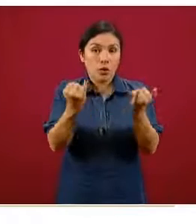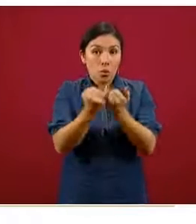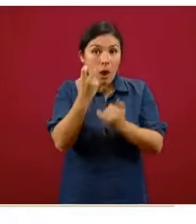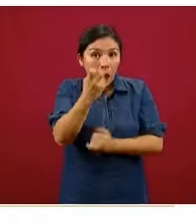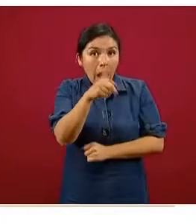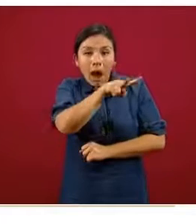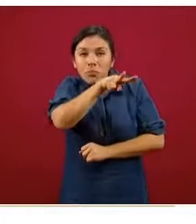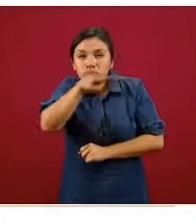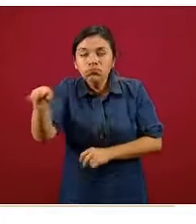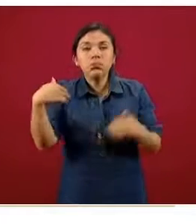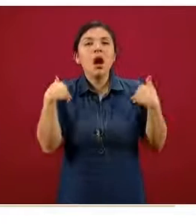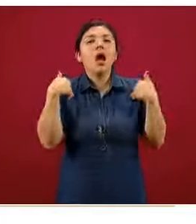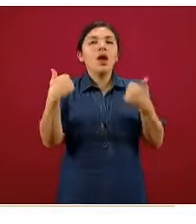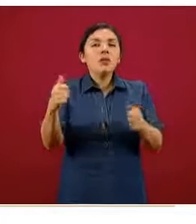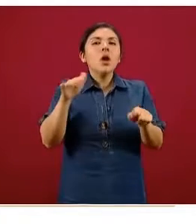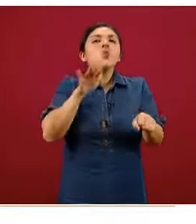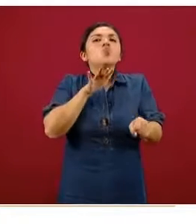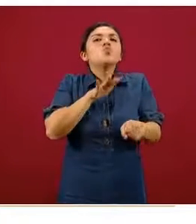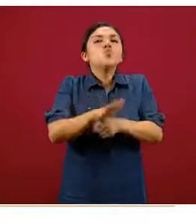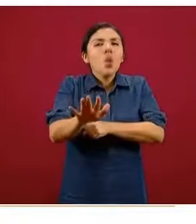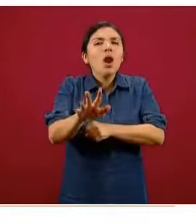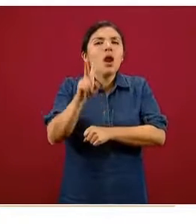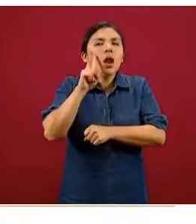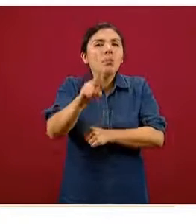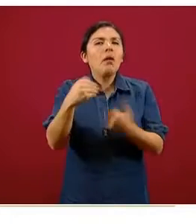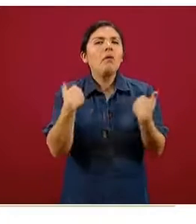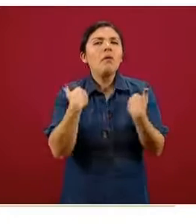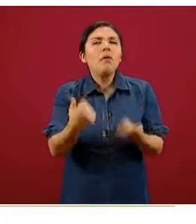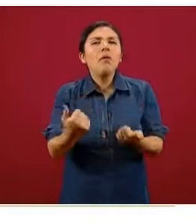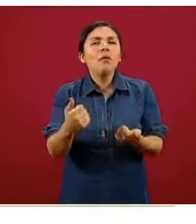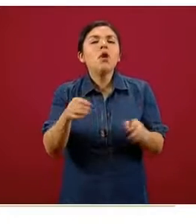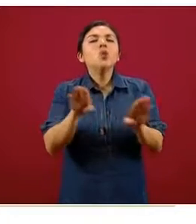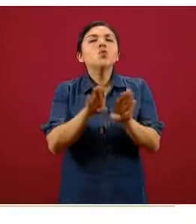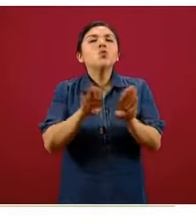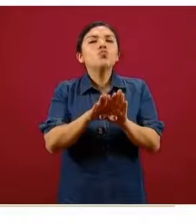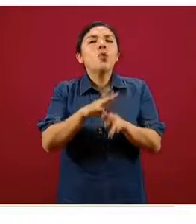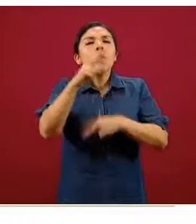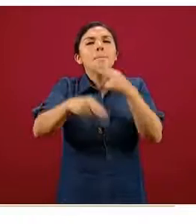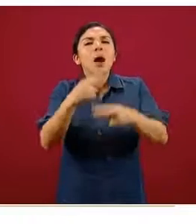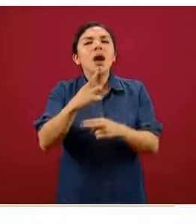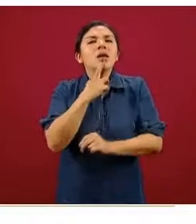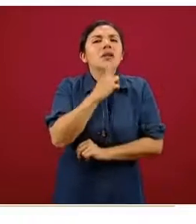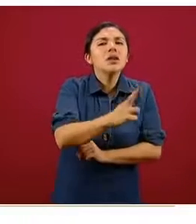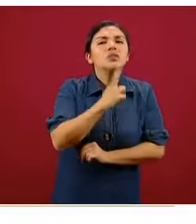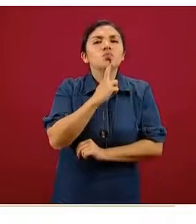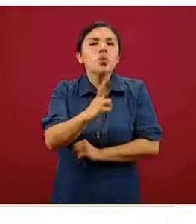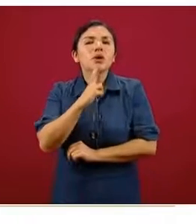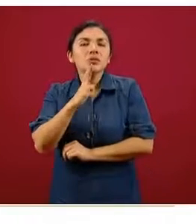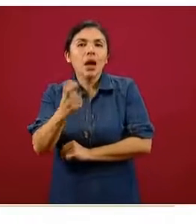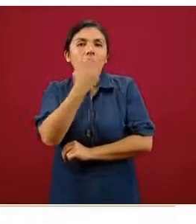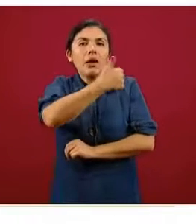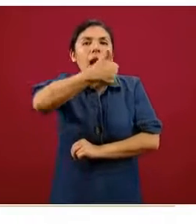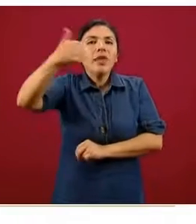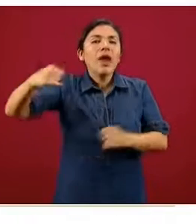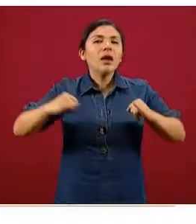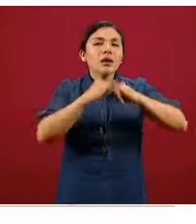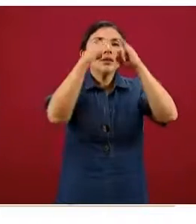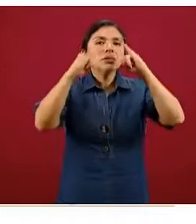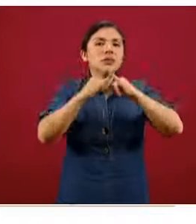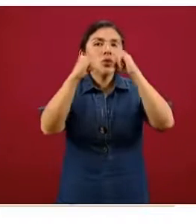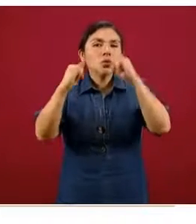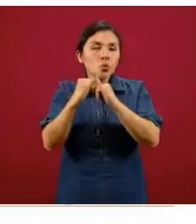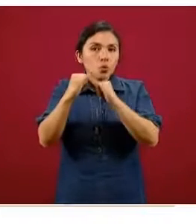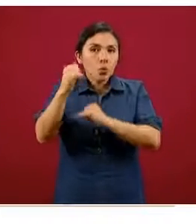a permitir también estar dando un seguimiento para ver cómo se va moviendo esta estadística en función de que las